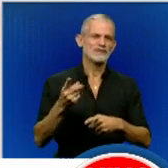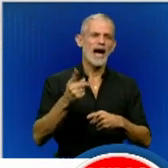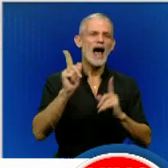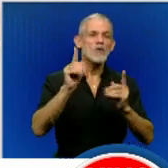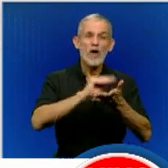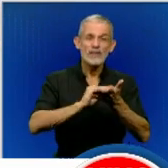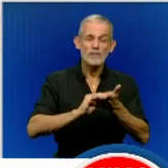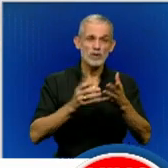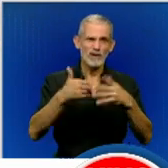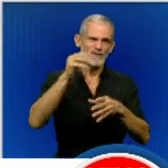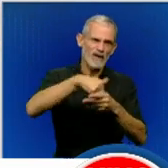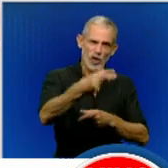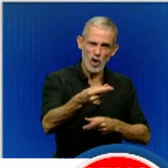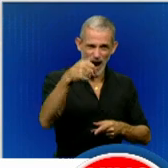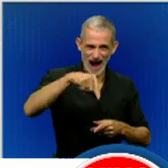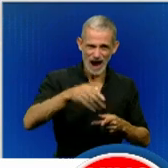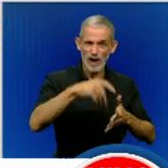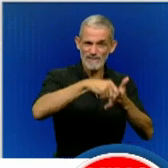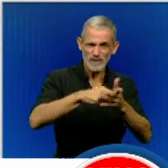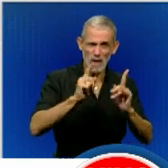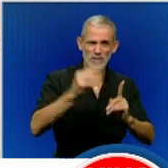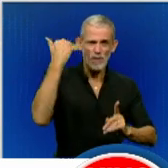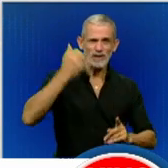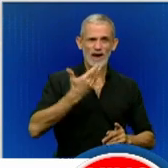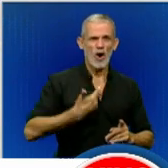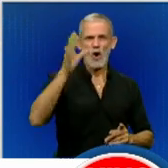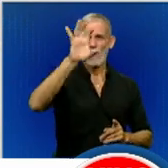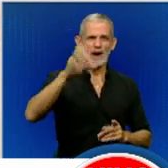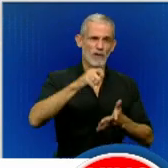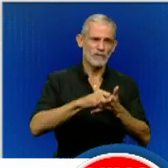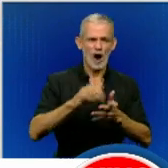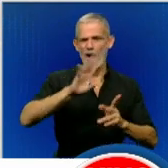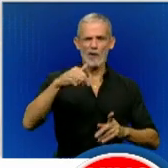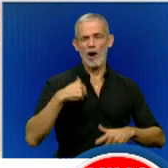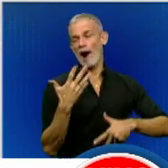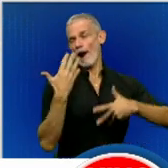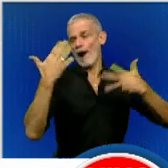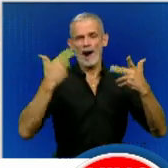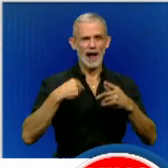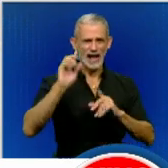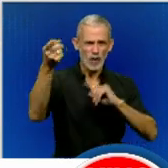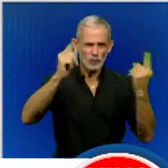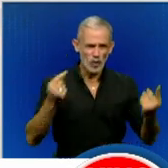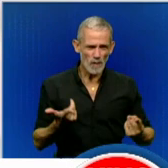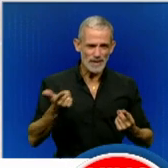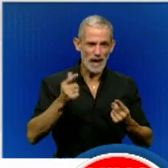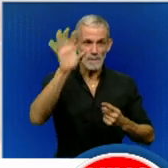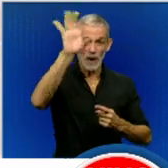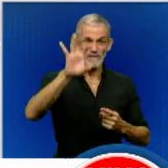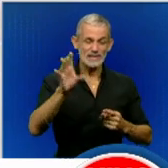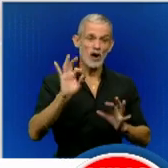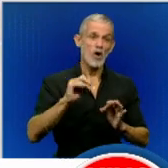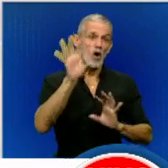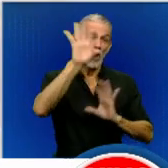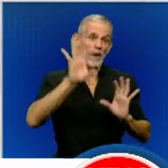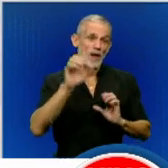que van a votar en contra de lo que firmaron los gobernadores se rasgan las vestiduras hablando de la autonomía provincial y de la autonomía de los